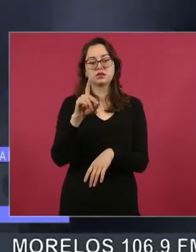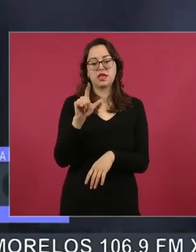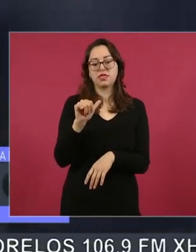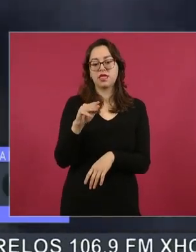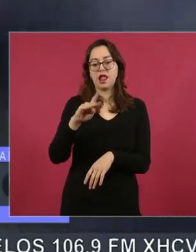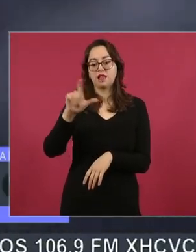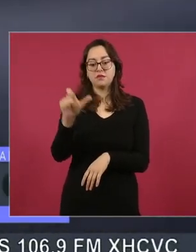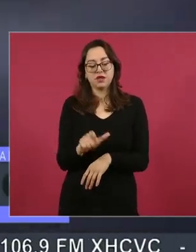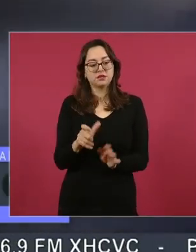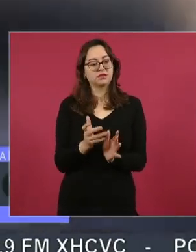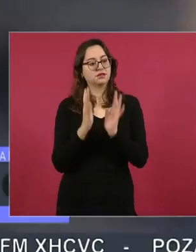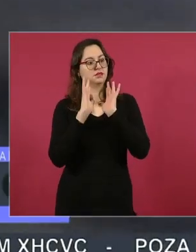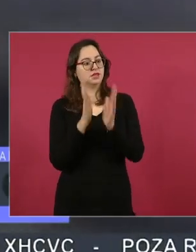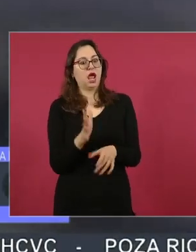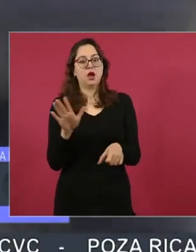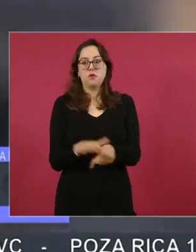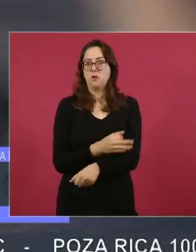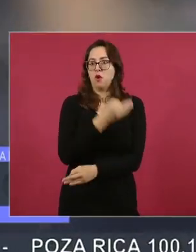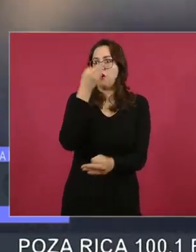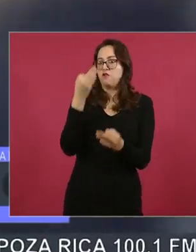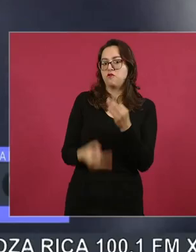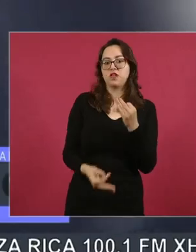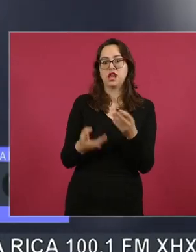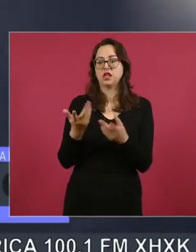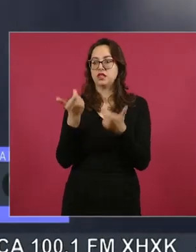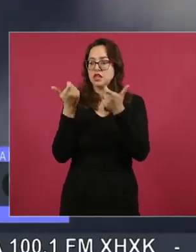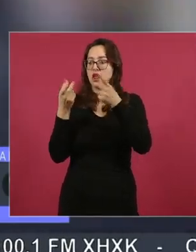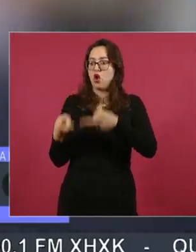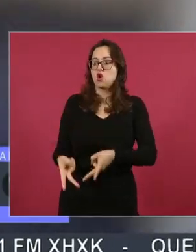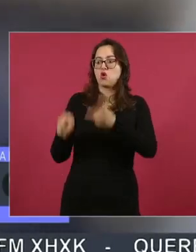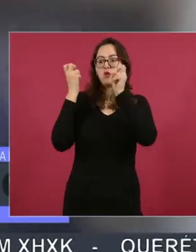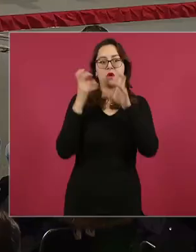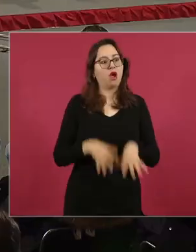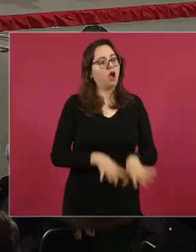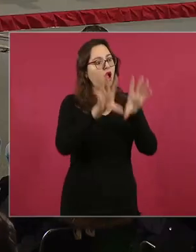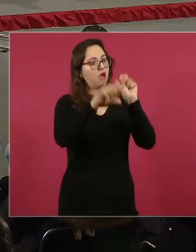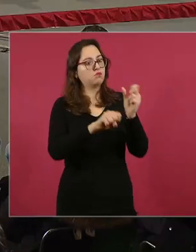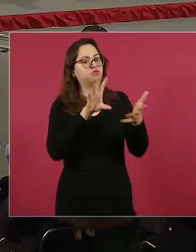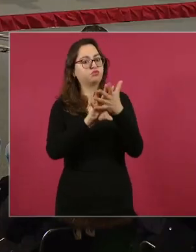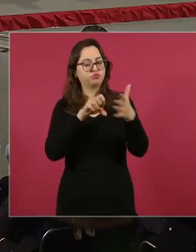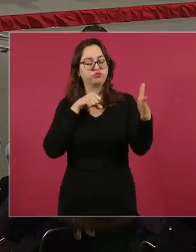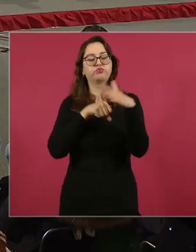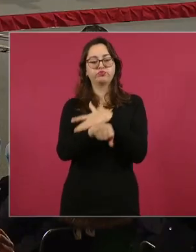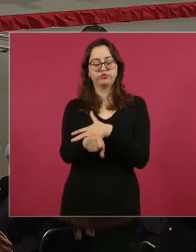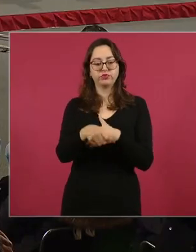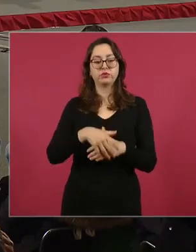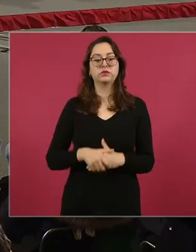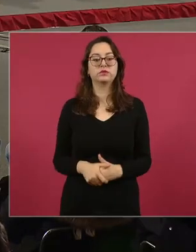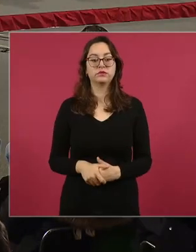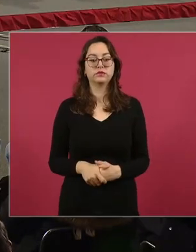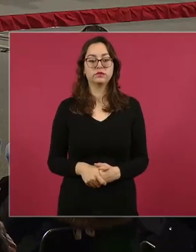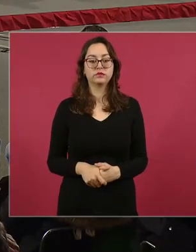de protagonista de uno de los escándalos gigantes de corrupción de este gobierno. Joaquín.